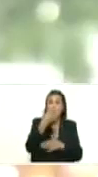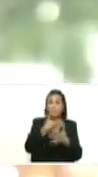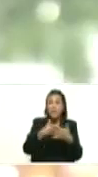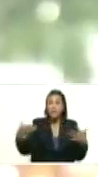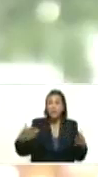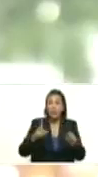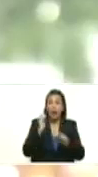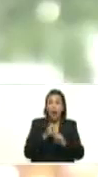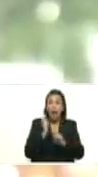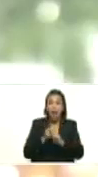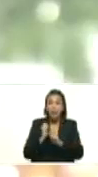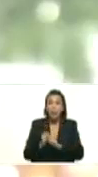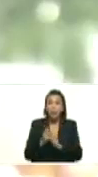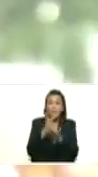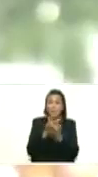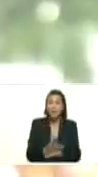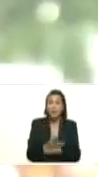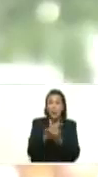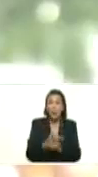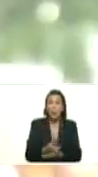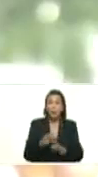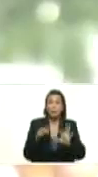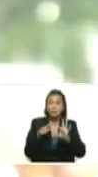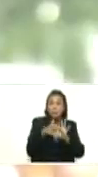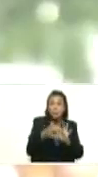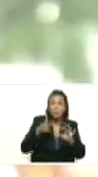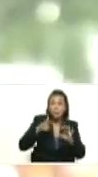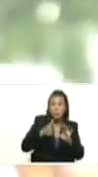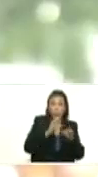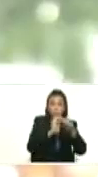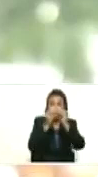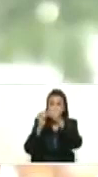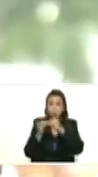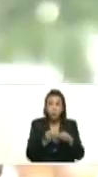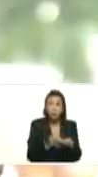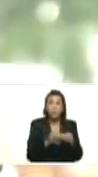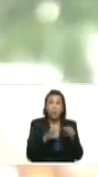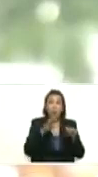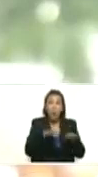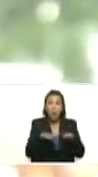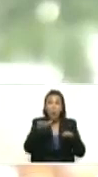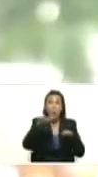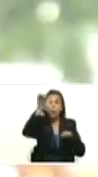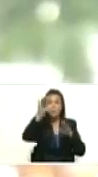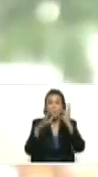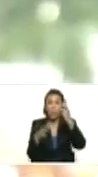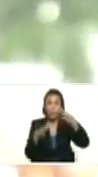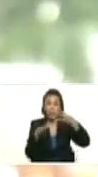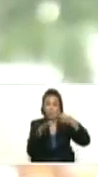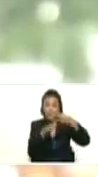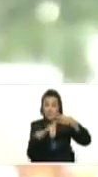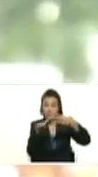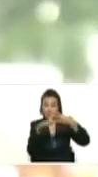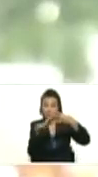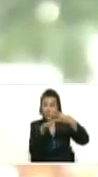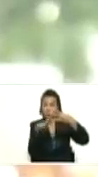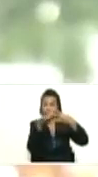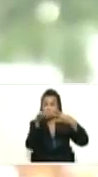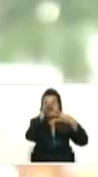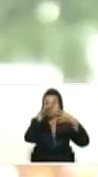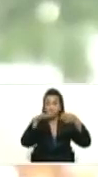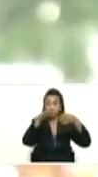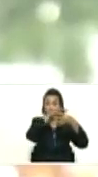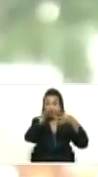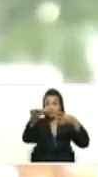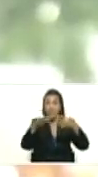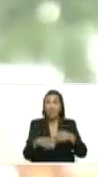clavos, una tonelada y media de pasadores, tiene 4 cubiertas, es decir, 4 pisos, y tiene una característica que